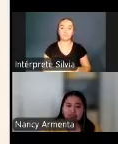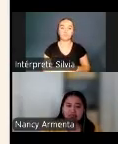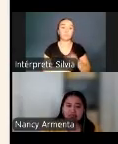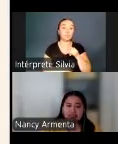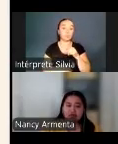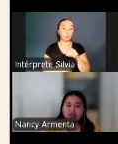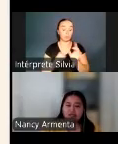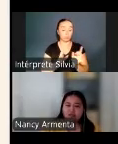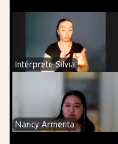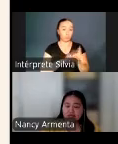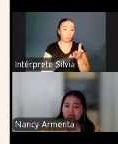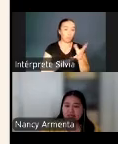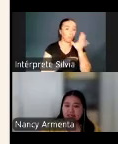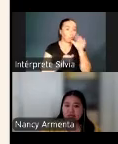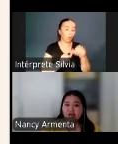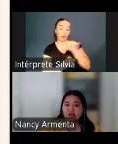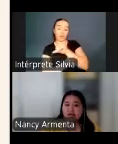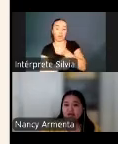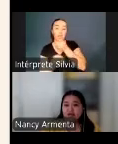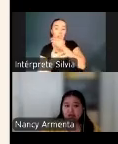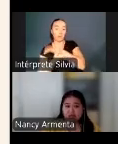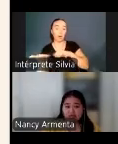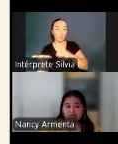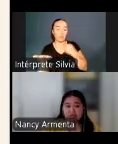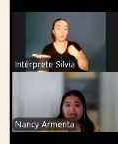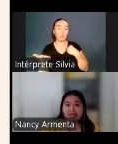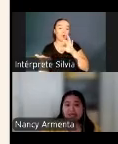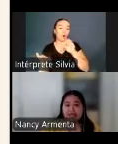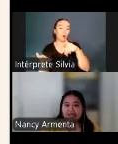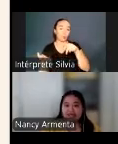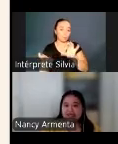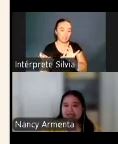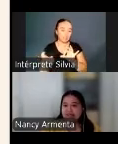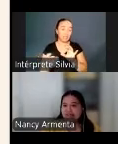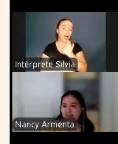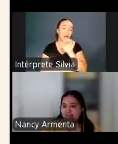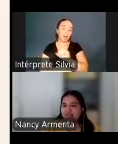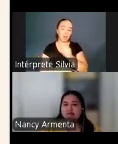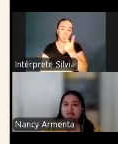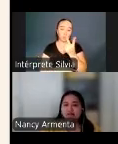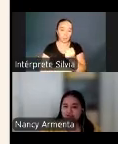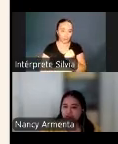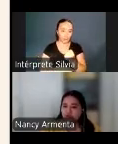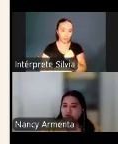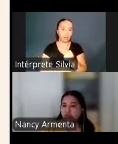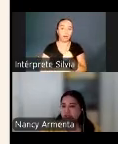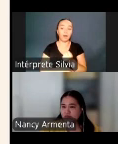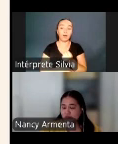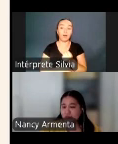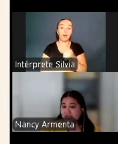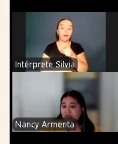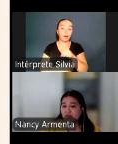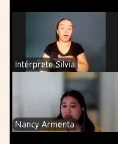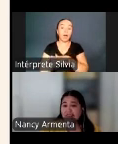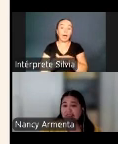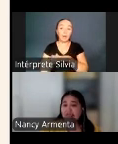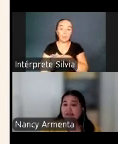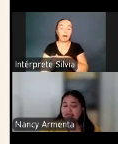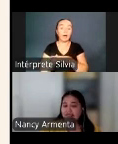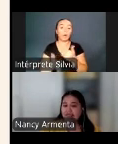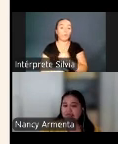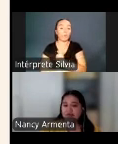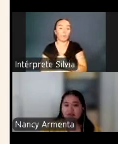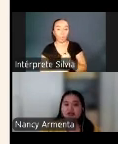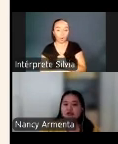informe que establece la Organización Mundial de la Salud en el año 2000. En este se establecen las funciones y los objetivos del